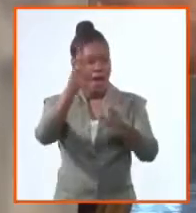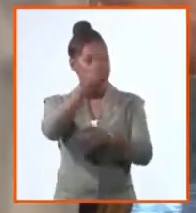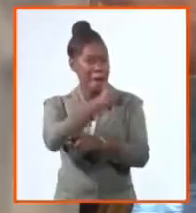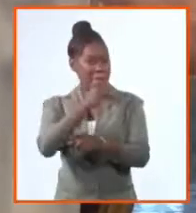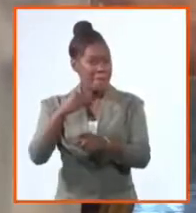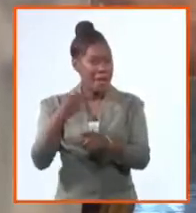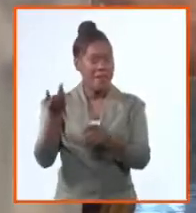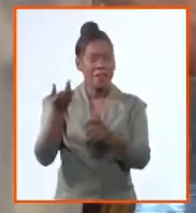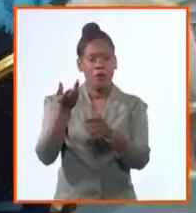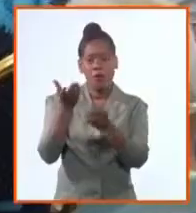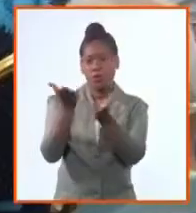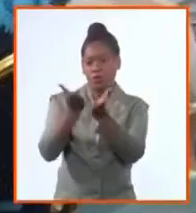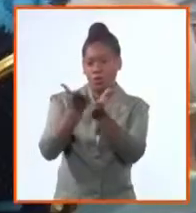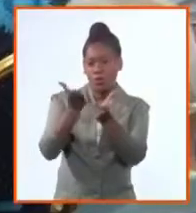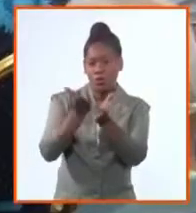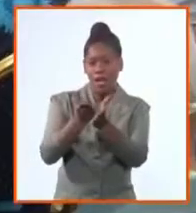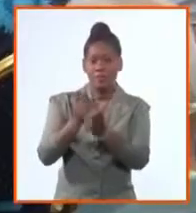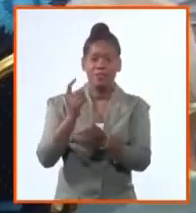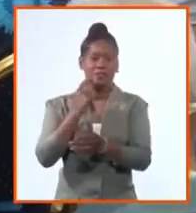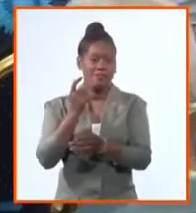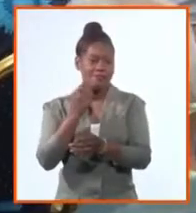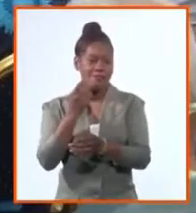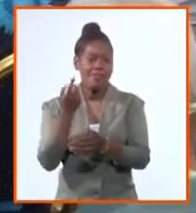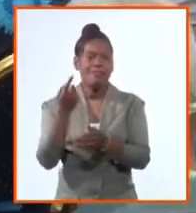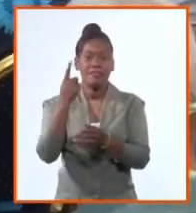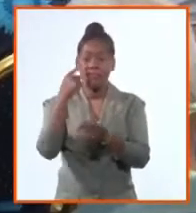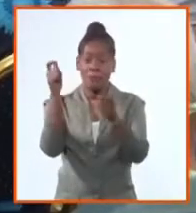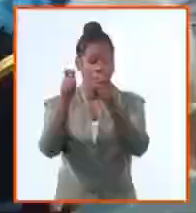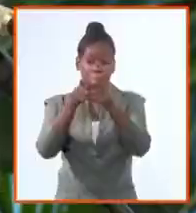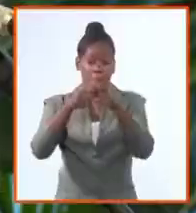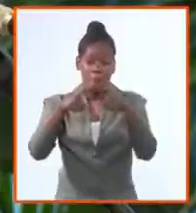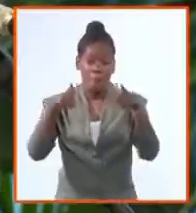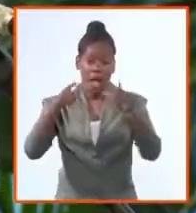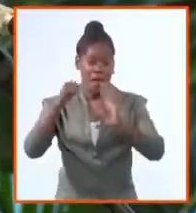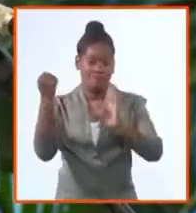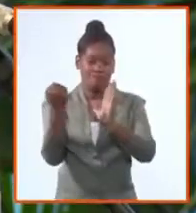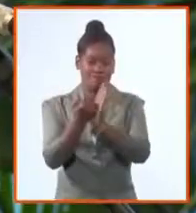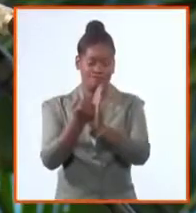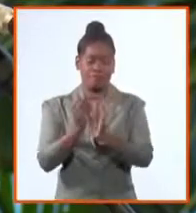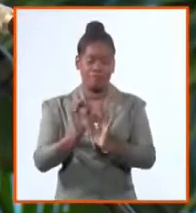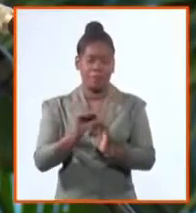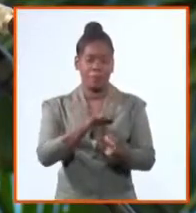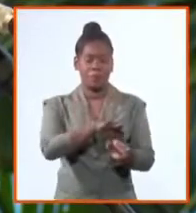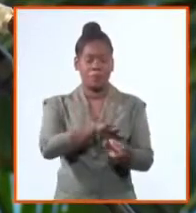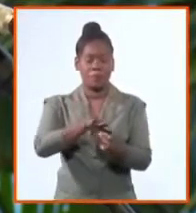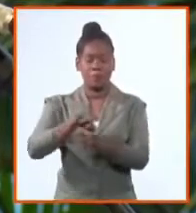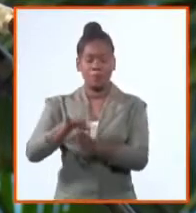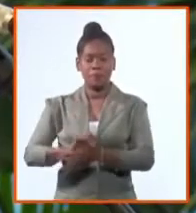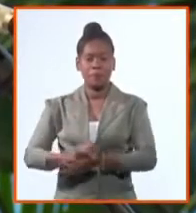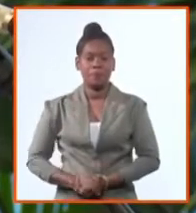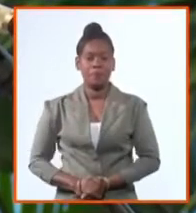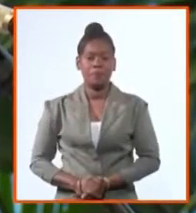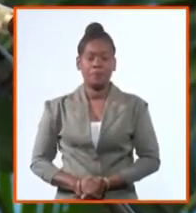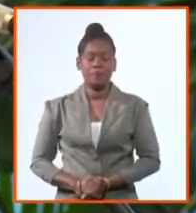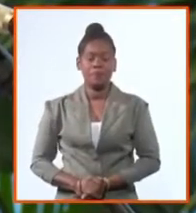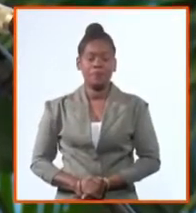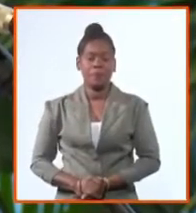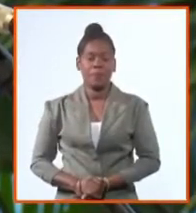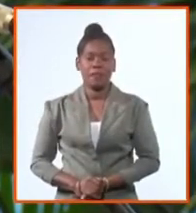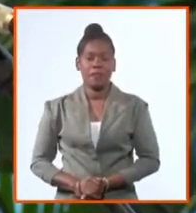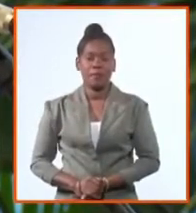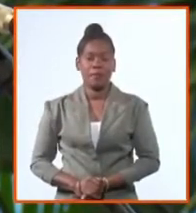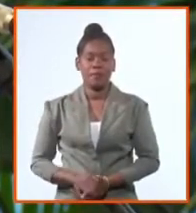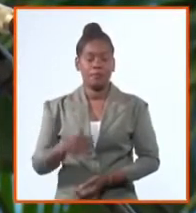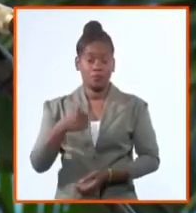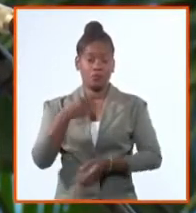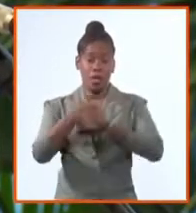por supuesto que está el tema del marxismo-leninismo. Muchas gracias. Yo quiero referirme, lógicamente, a área que me es familiar, el área de